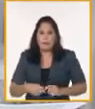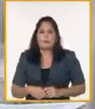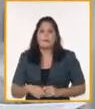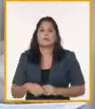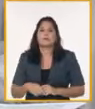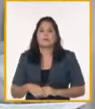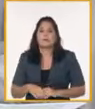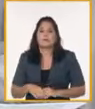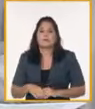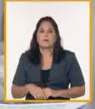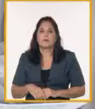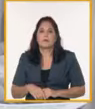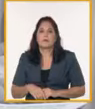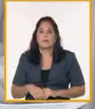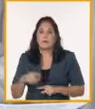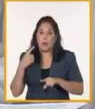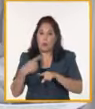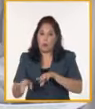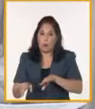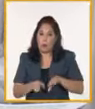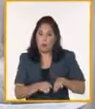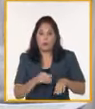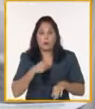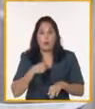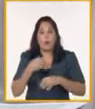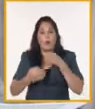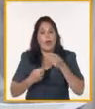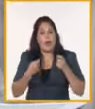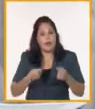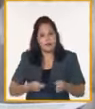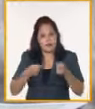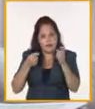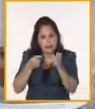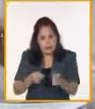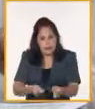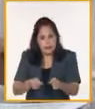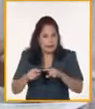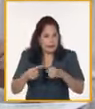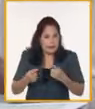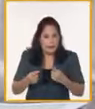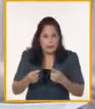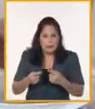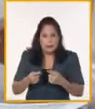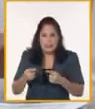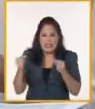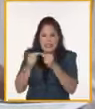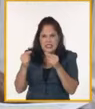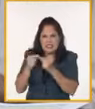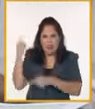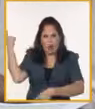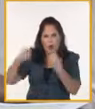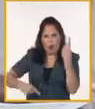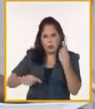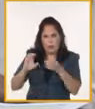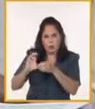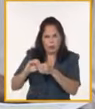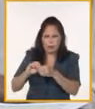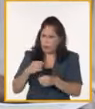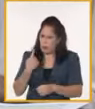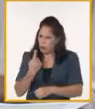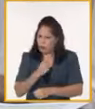vigente yo quiero ser enfático en que no hay ninguna Cruzada contra ninguna forma